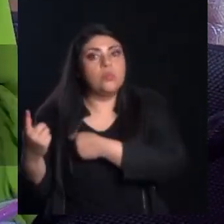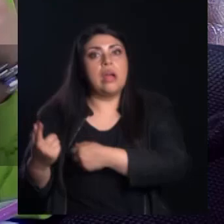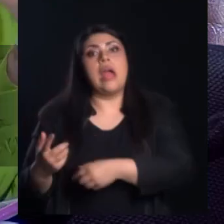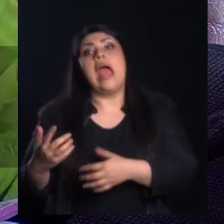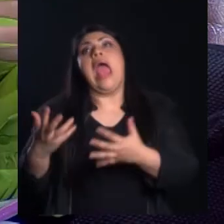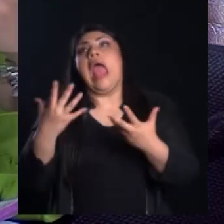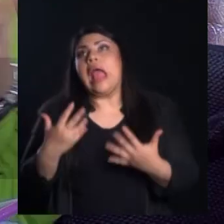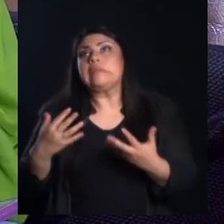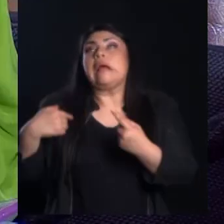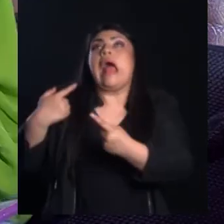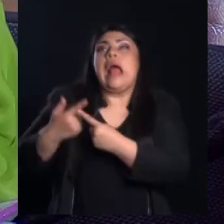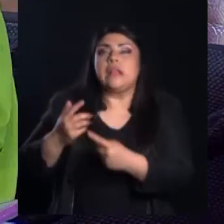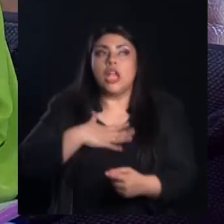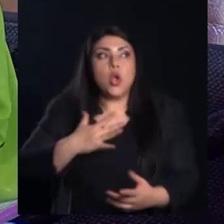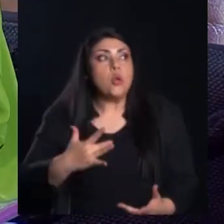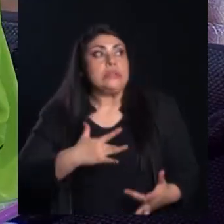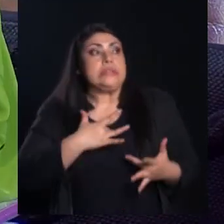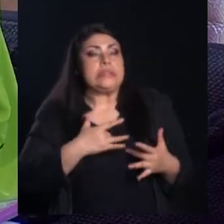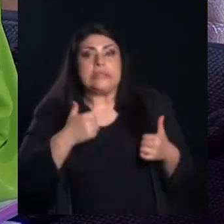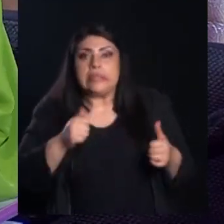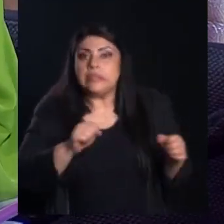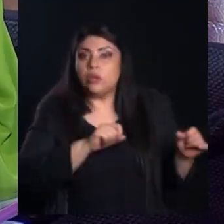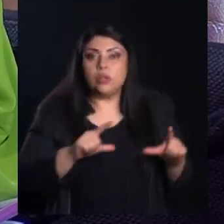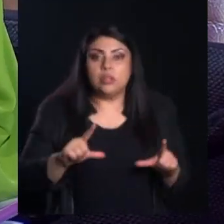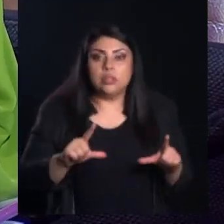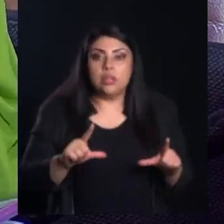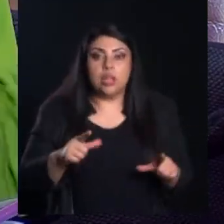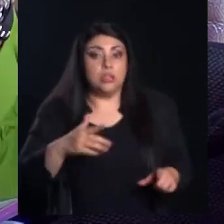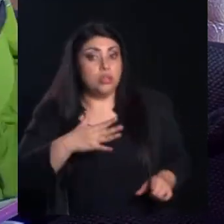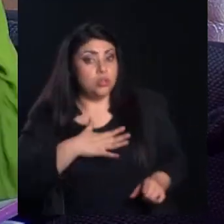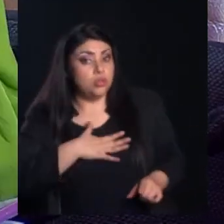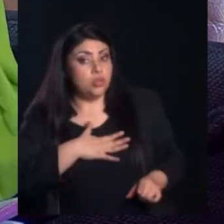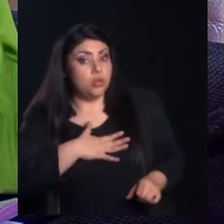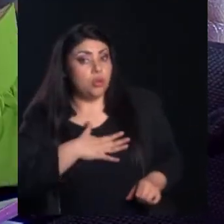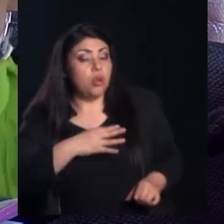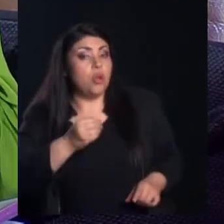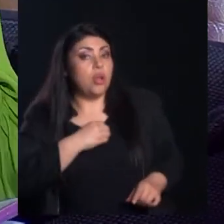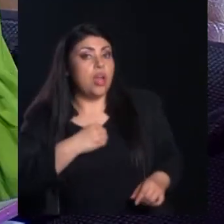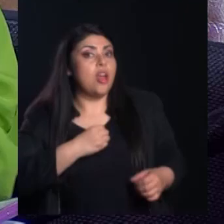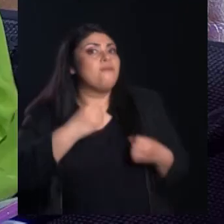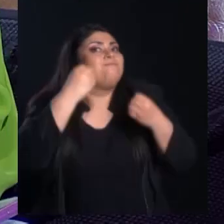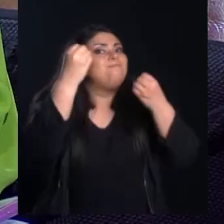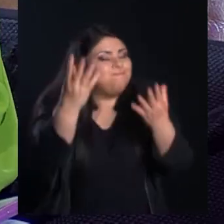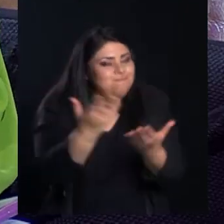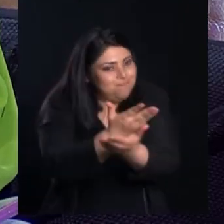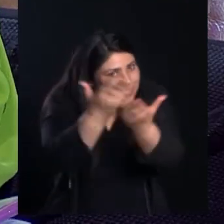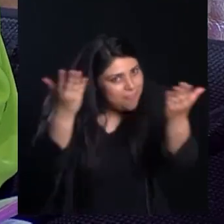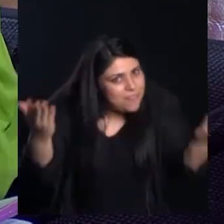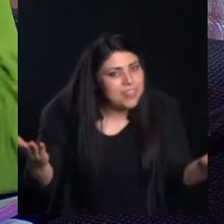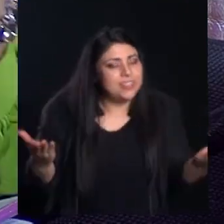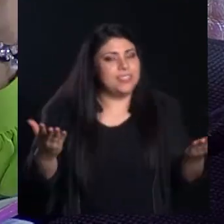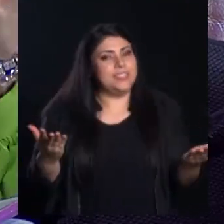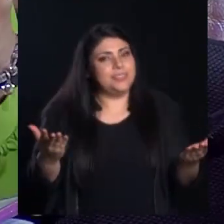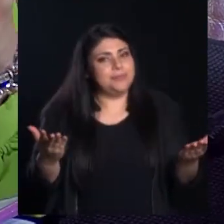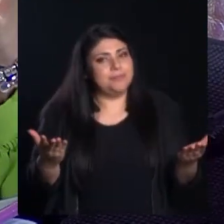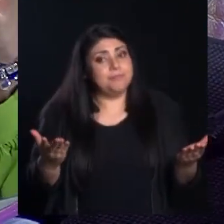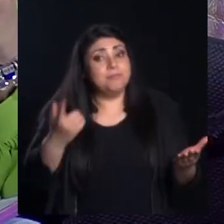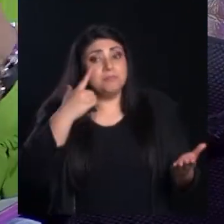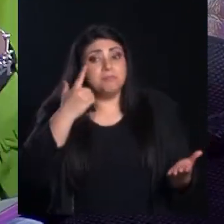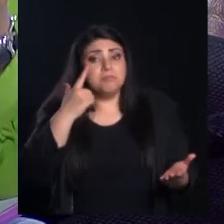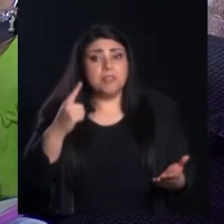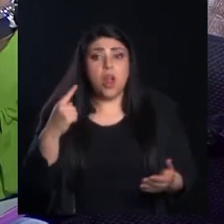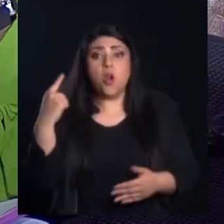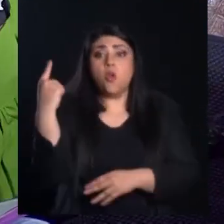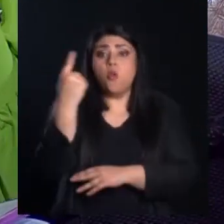preparado espera estar preparada entonces yo también les quiero decir a todos ustedes de que no se